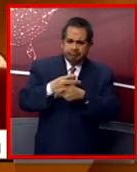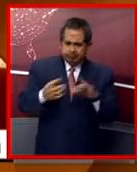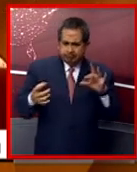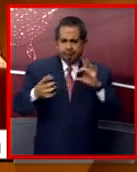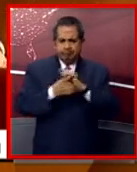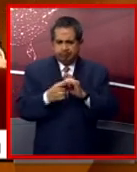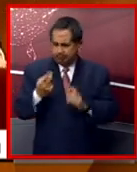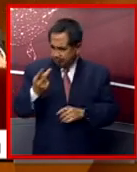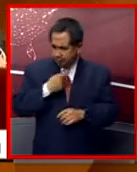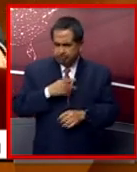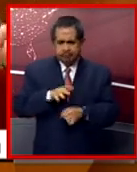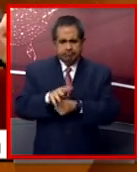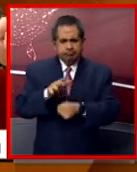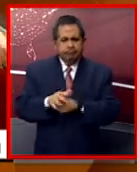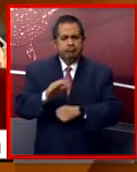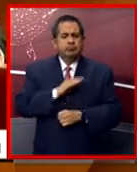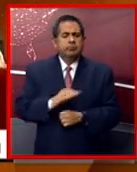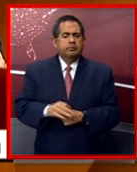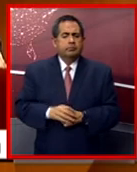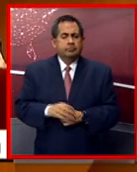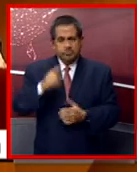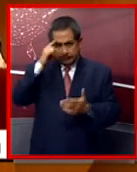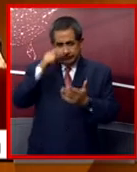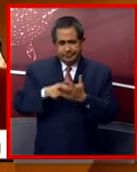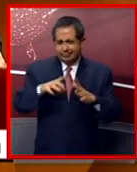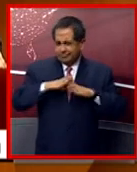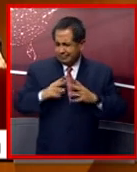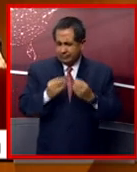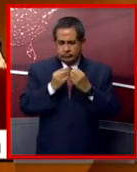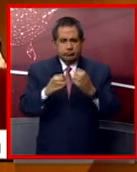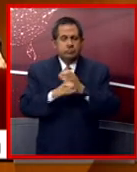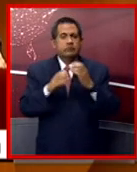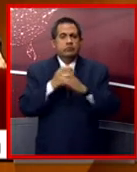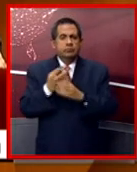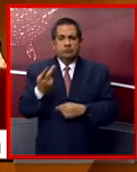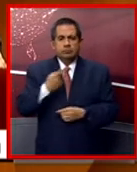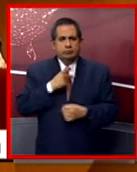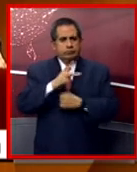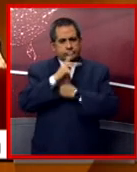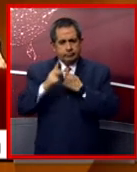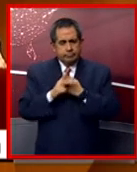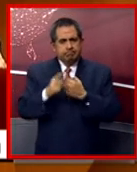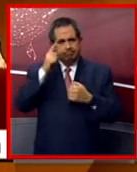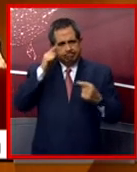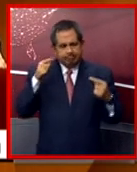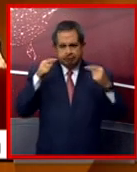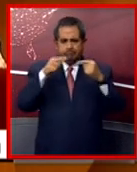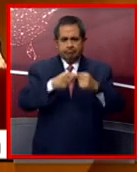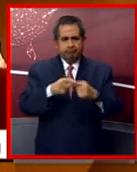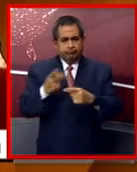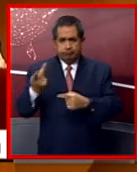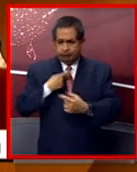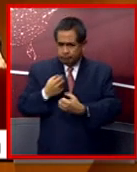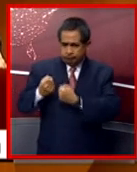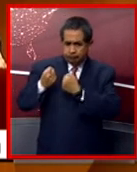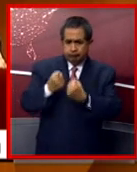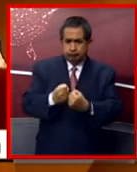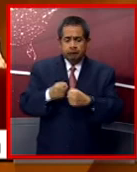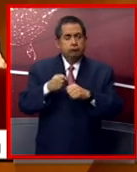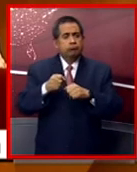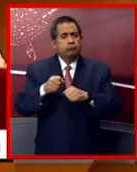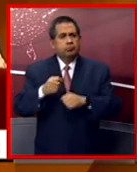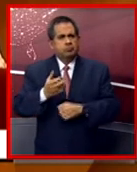que tenemos. Yo creo que tenemos mucho en común. Los dos países somos muy fuertes en la